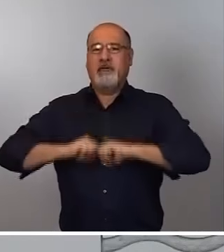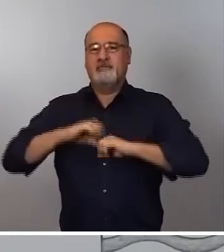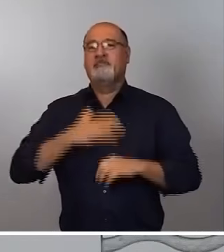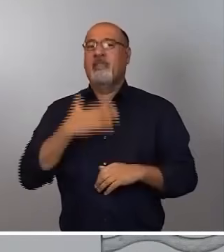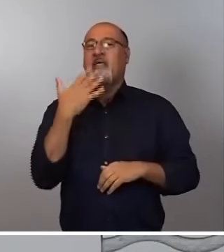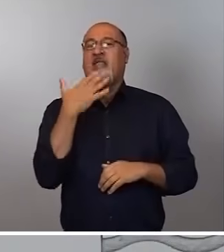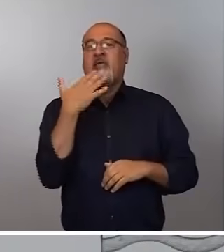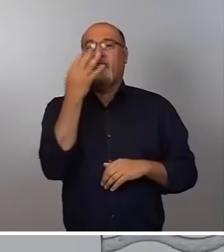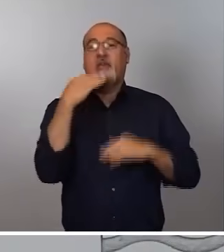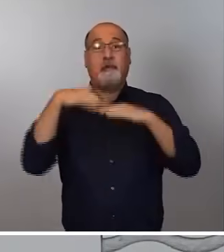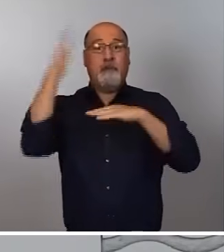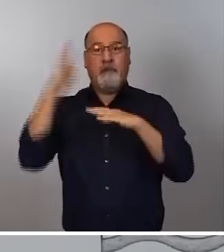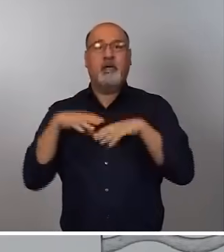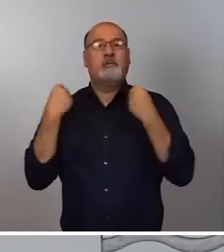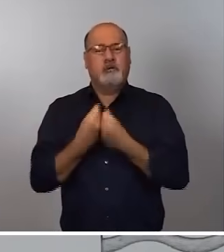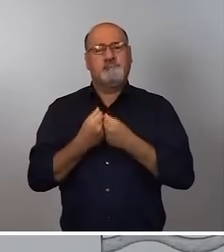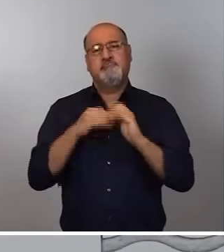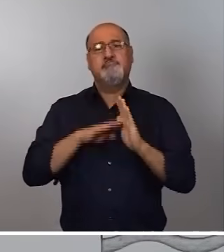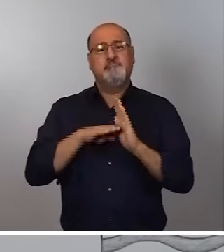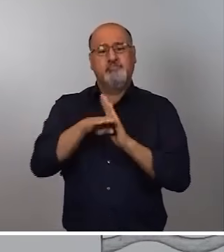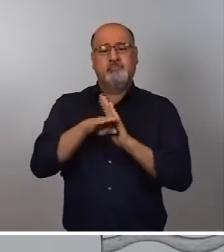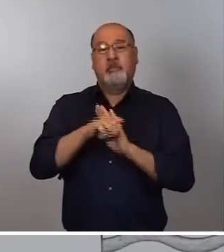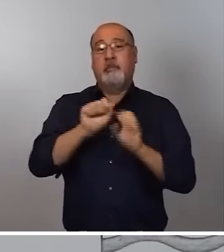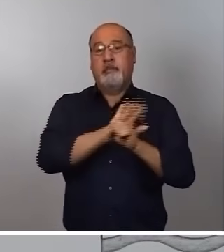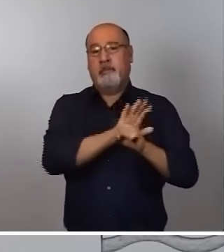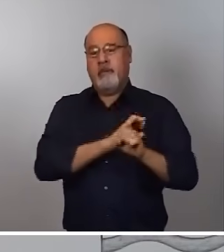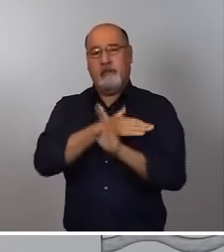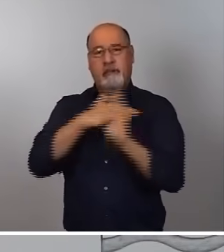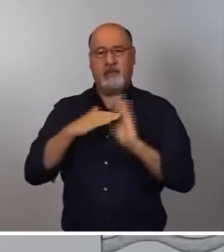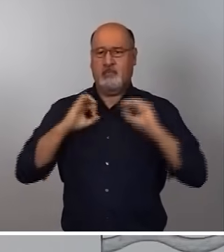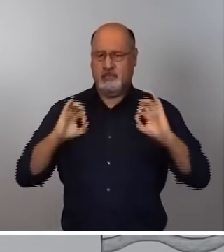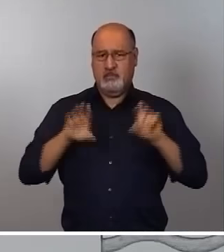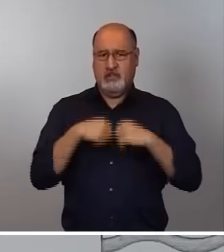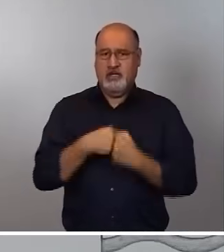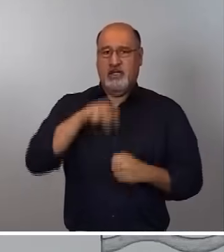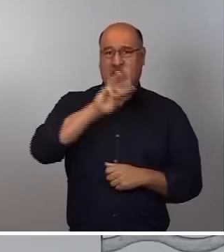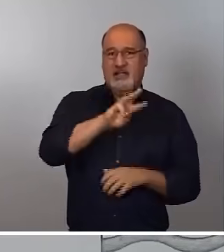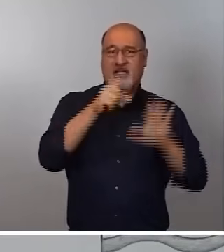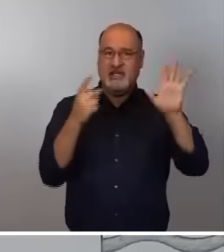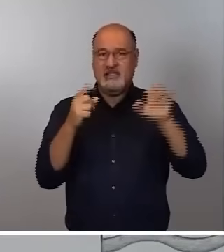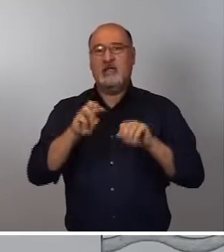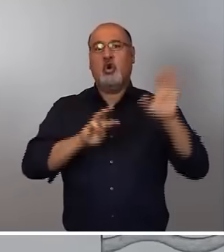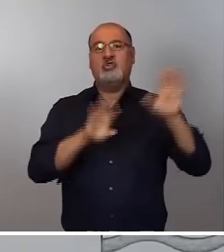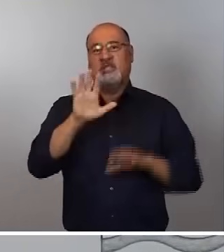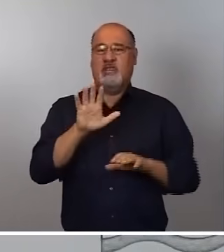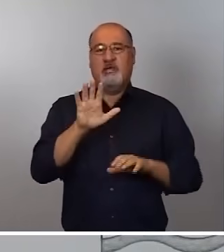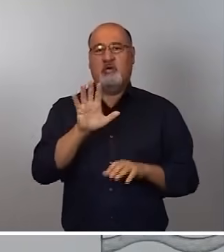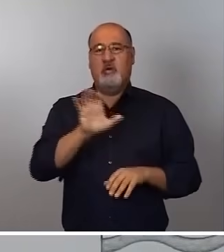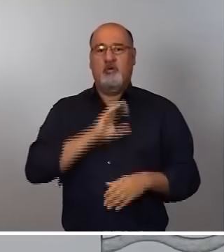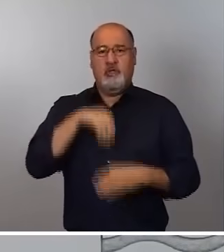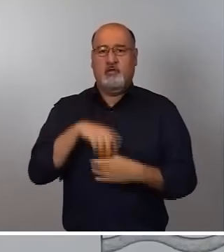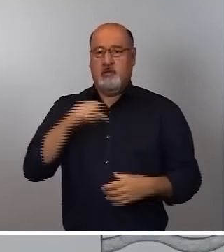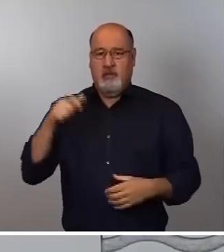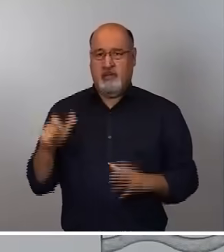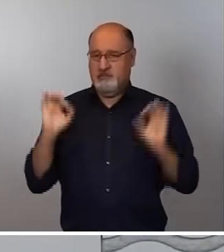presentan una estabilización de la incidencia en niveles entre 36 y 85 casos por 100.000 habitantes en orden